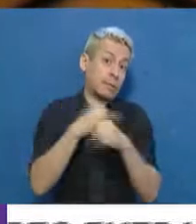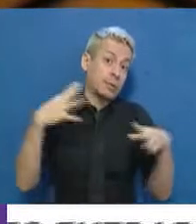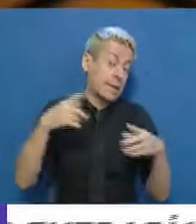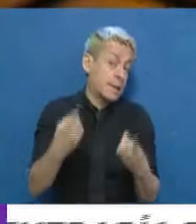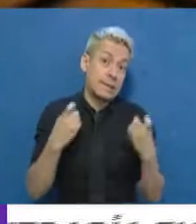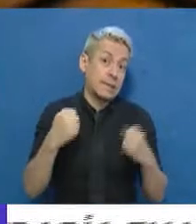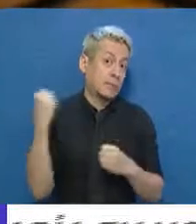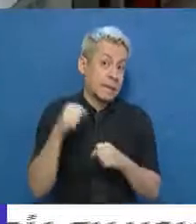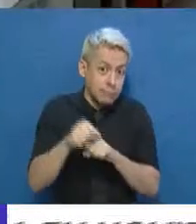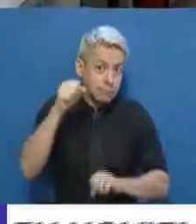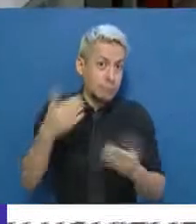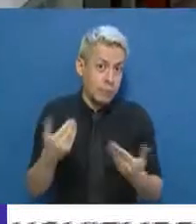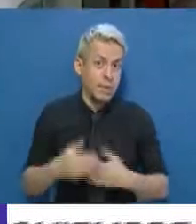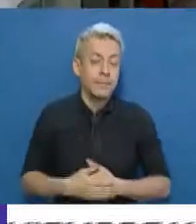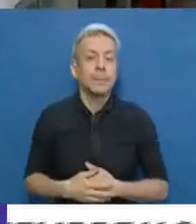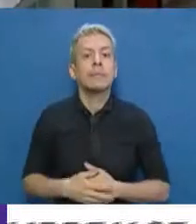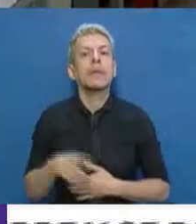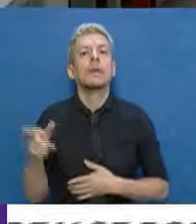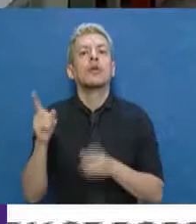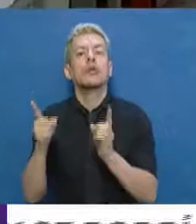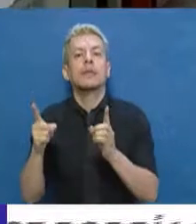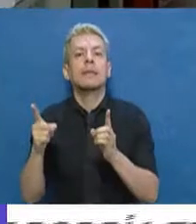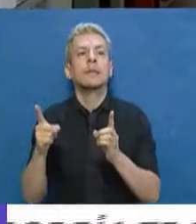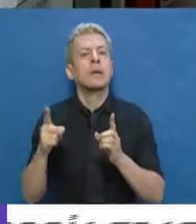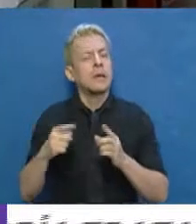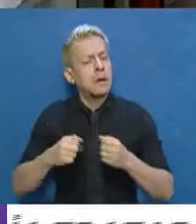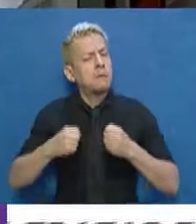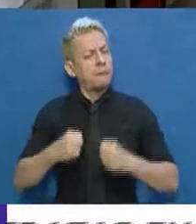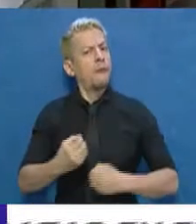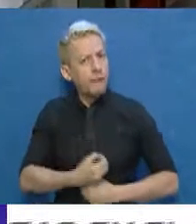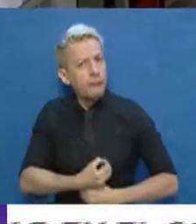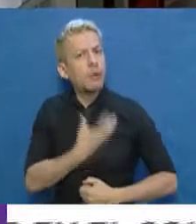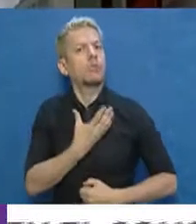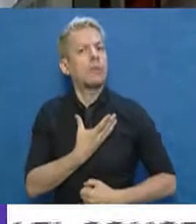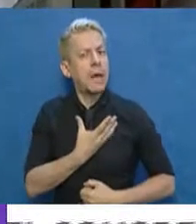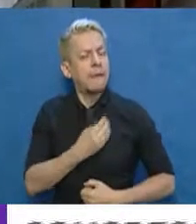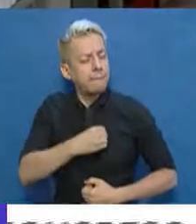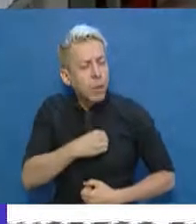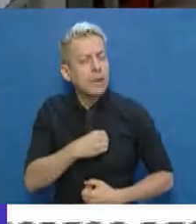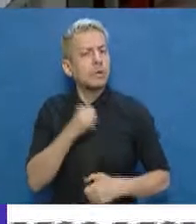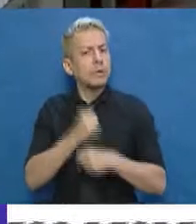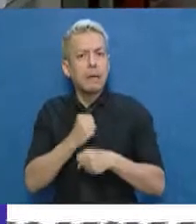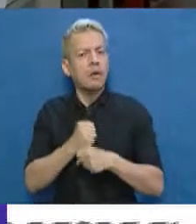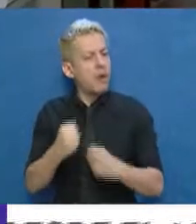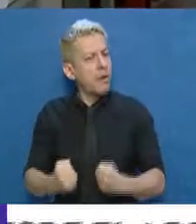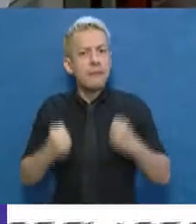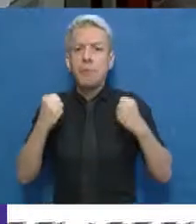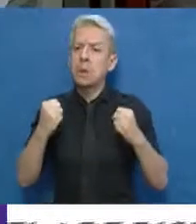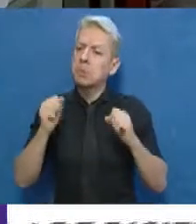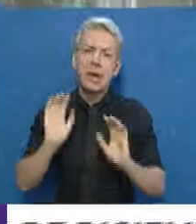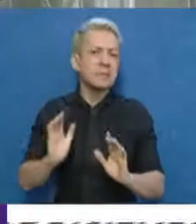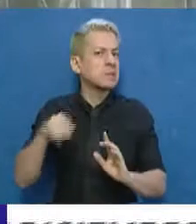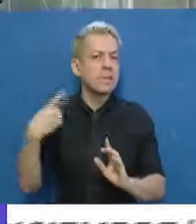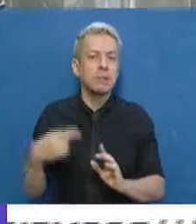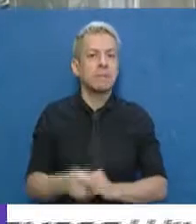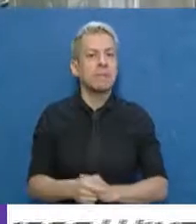Los docentes se han mostrado con una gran predisposición, pero aparte con una gran vocación de trabajo y un gran esfuerzo desde el primer día de la pandemia.